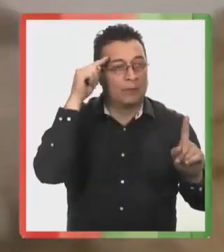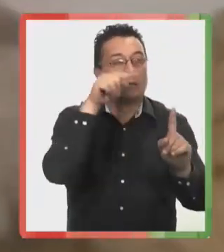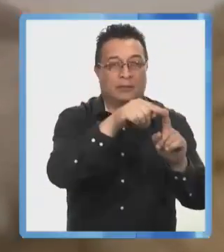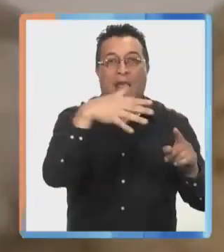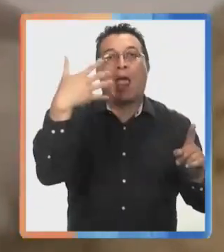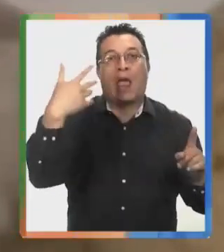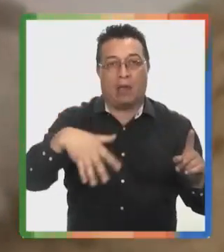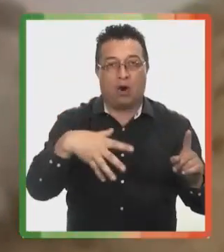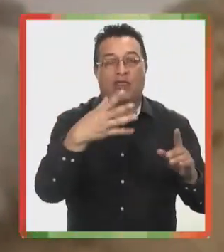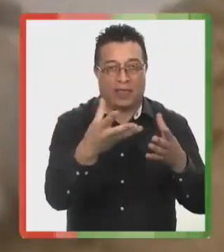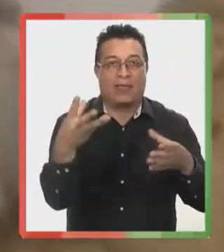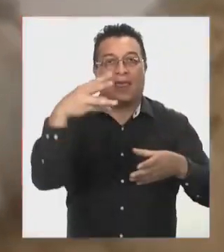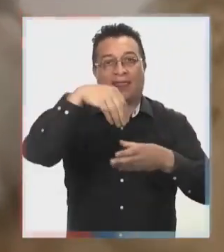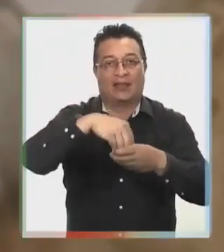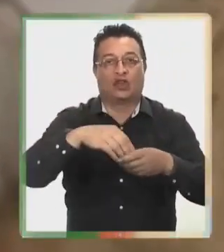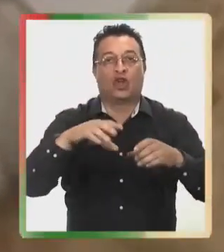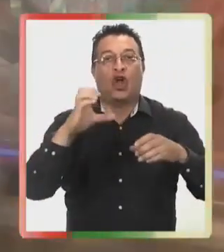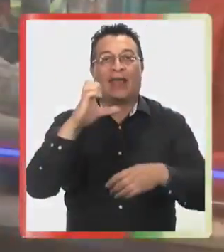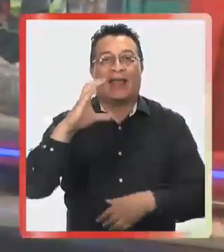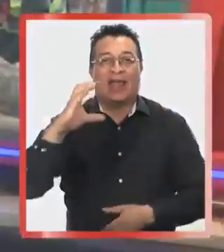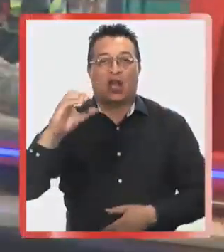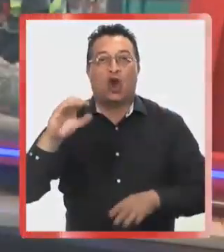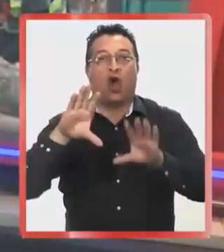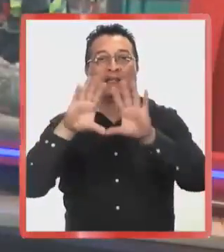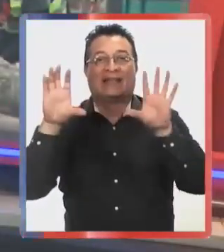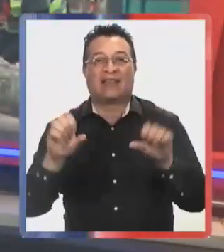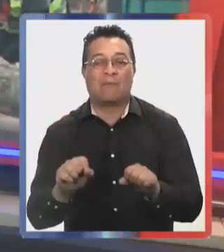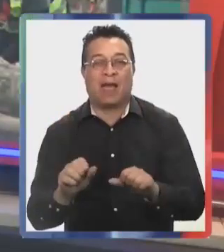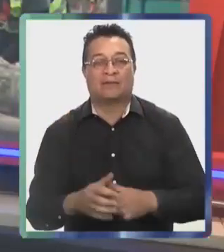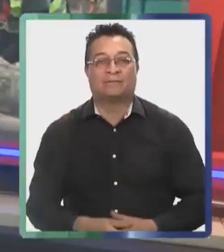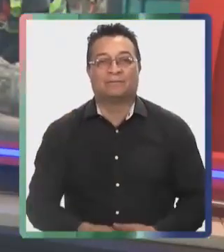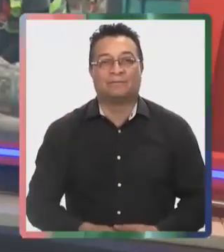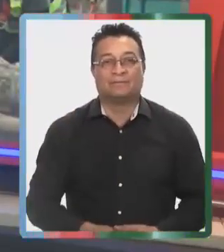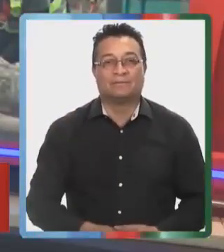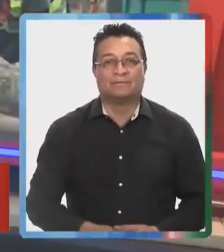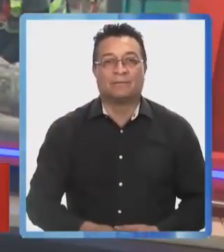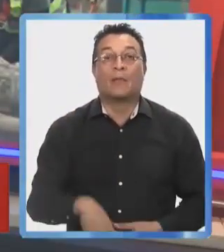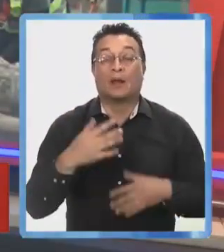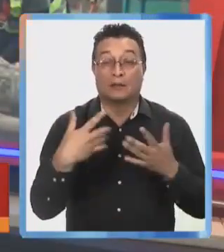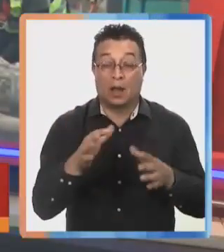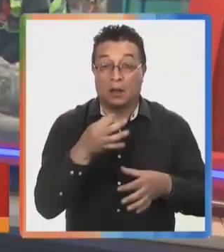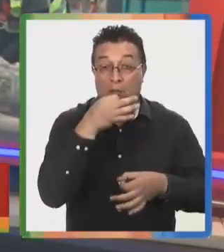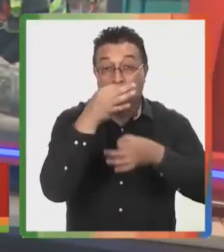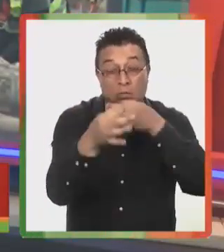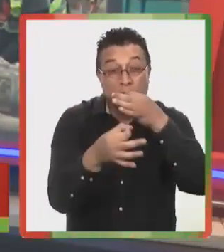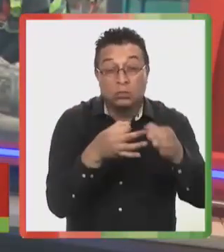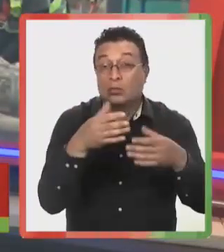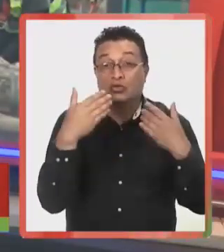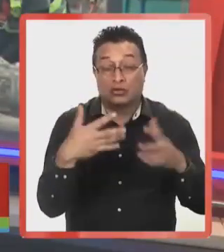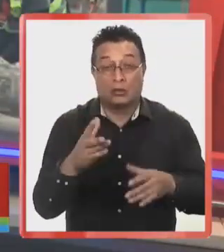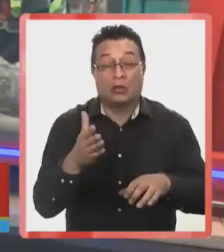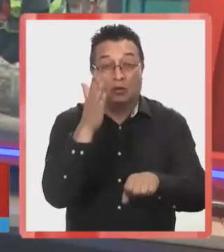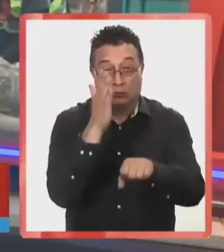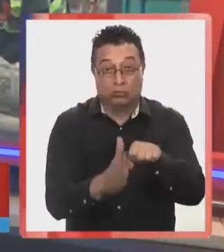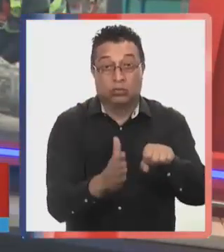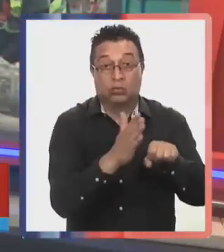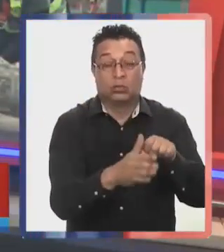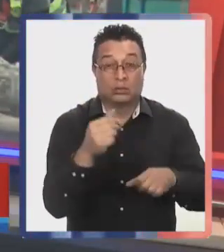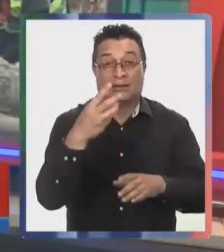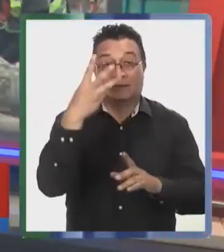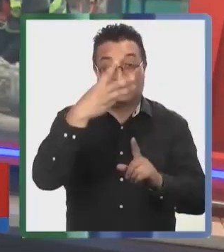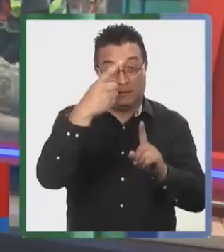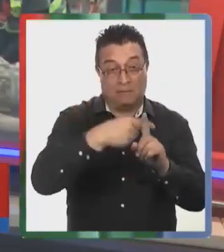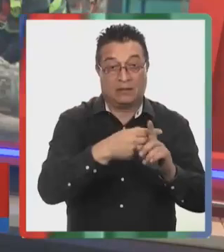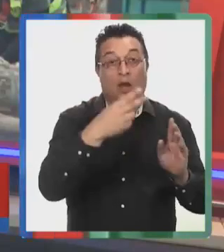sumamente importante para el ecosistema. Se lo contamos hace unos días, la tasa de desocupación en Chile durante el trimestre